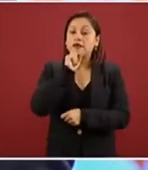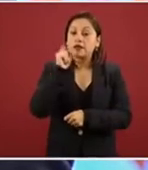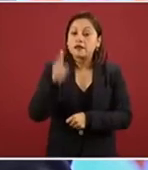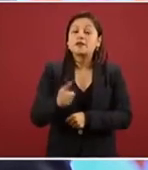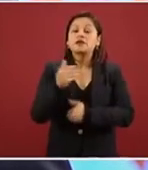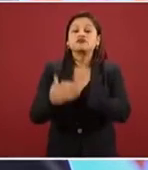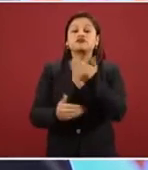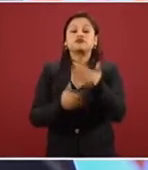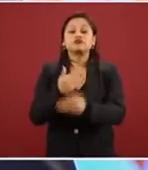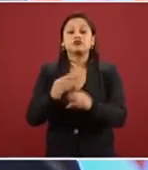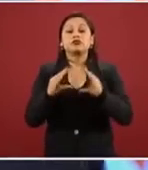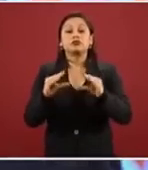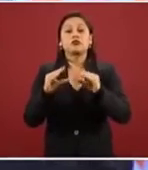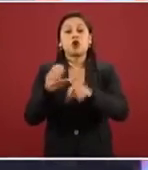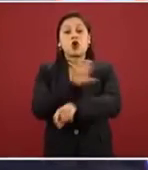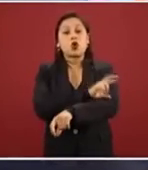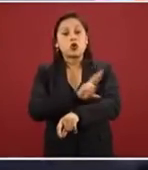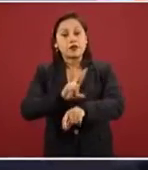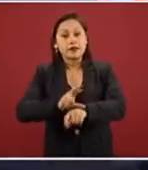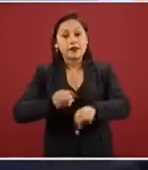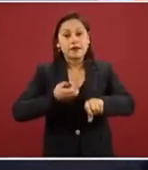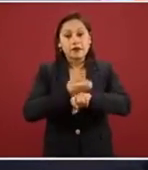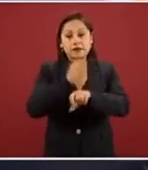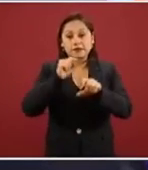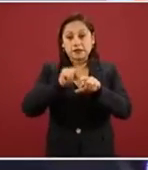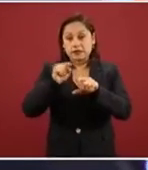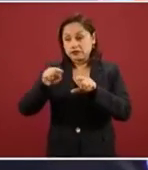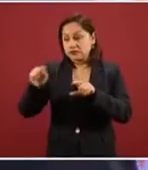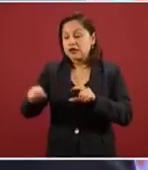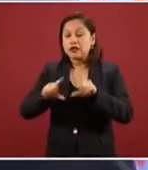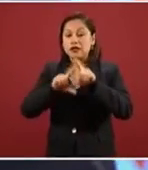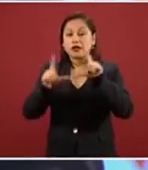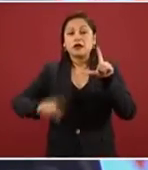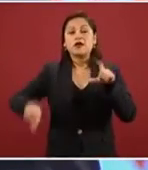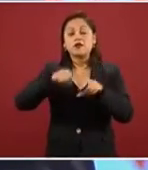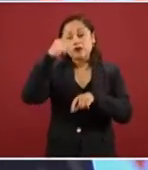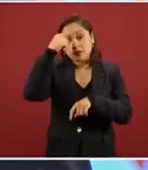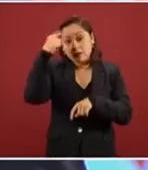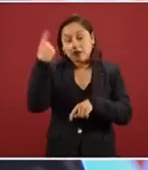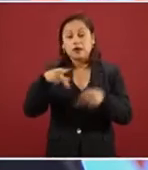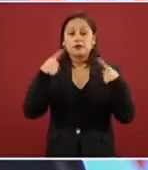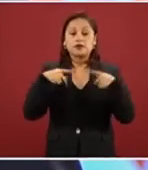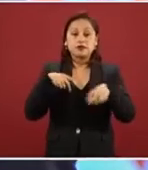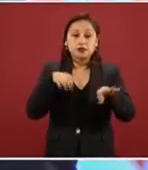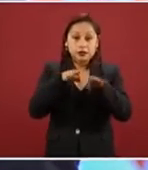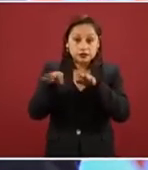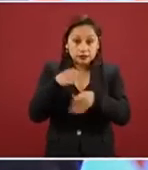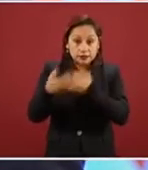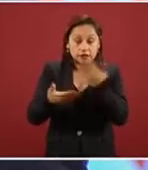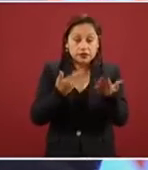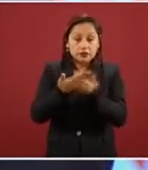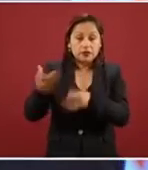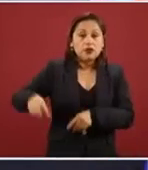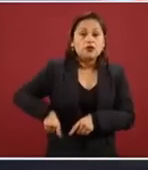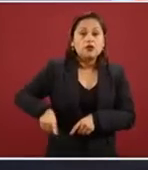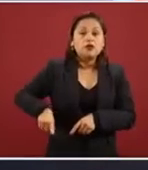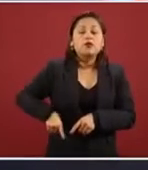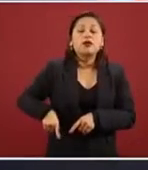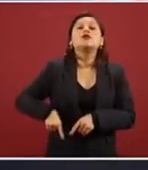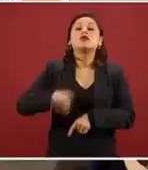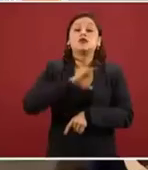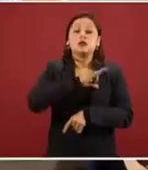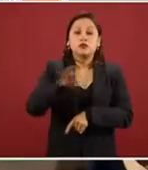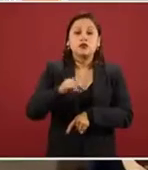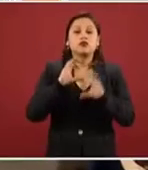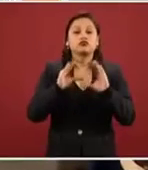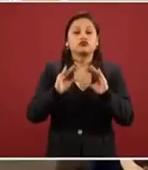de desarrollo, también para servidores de la nación, que tienen una lógica territorial y que nos ayudan también a